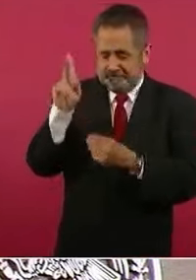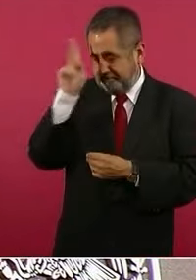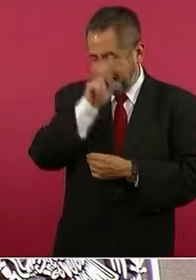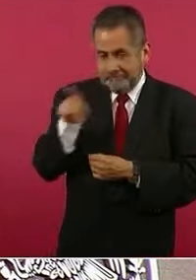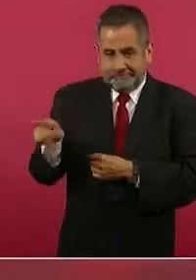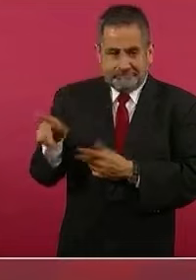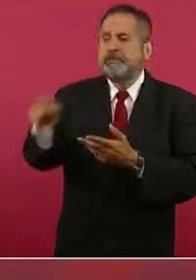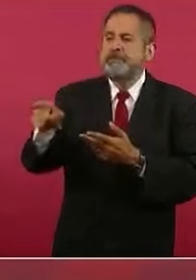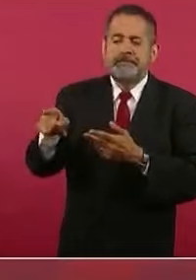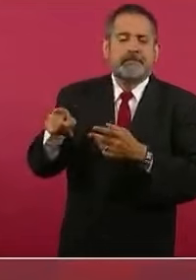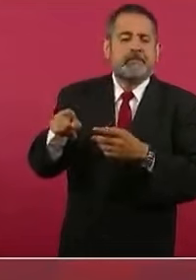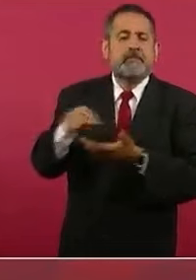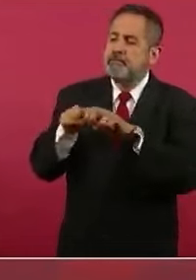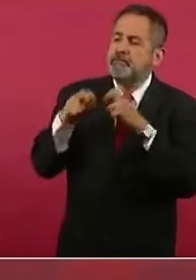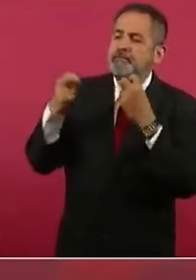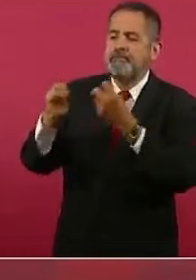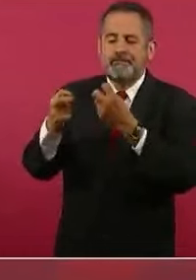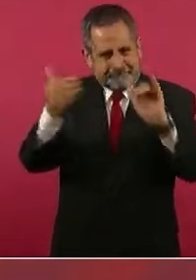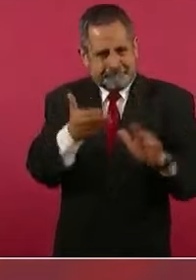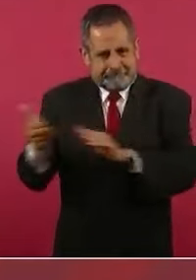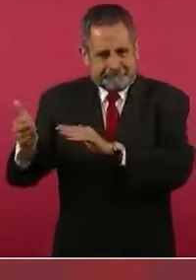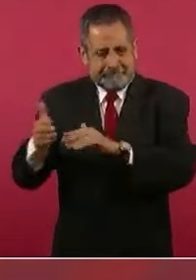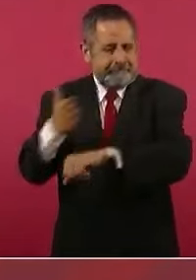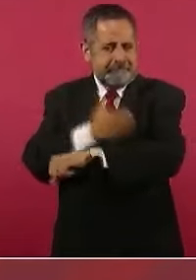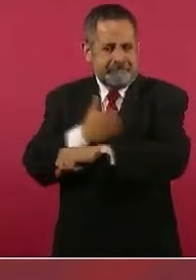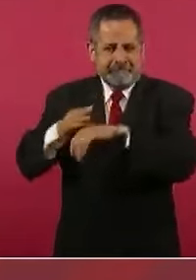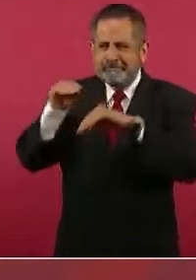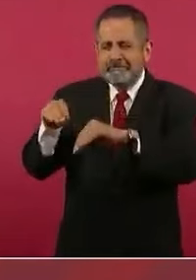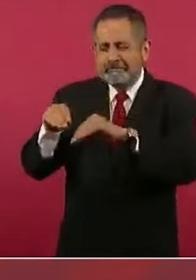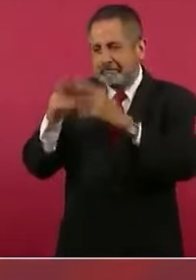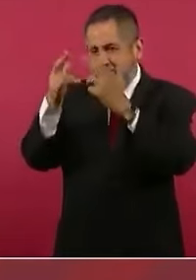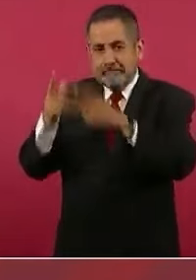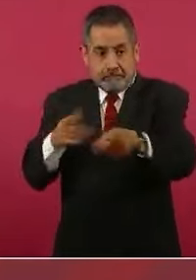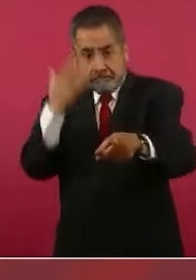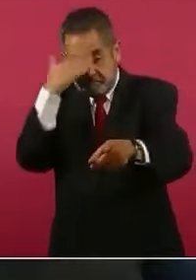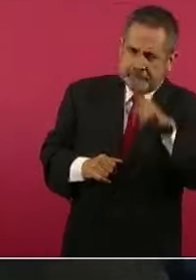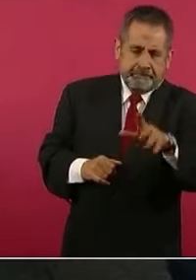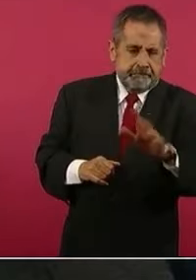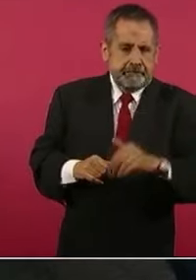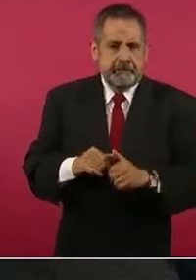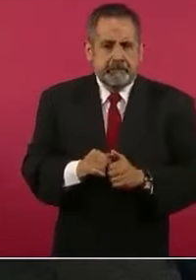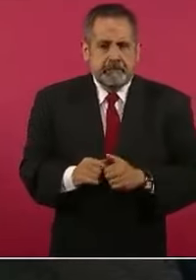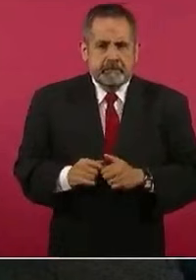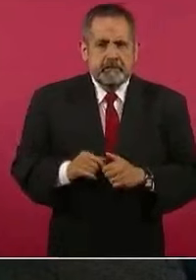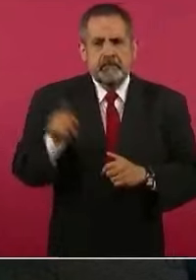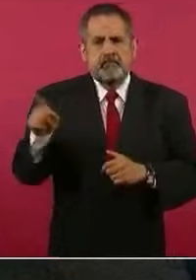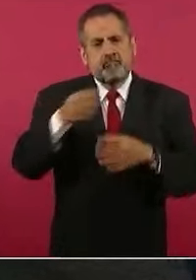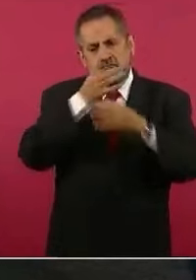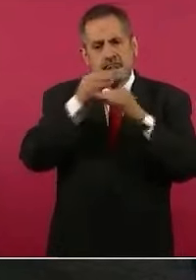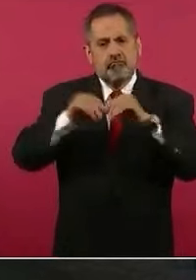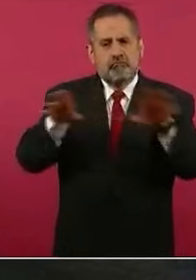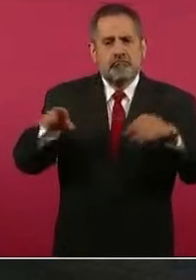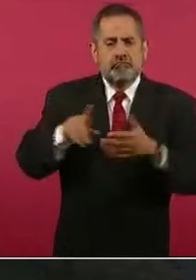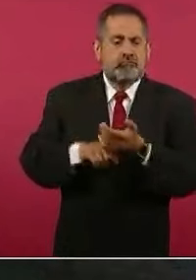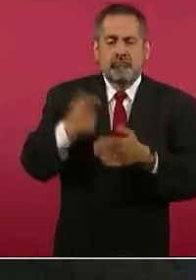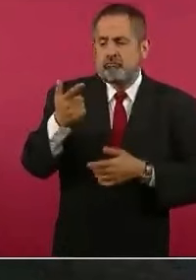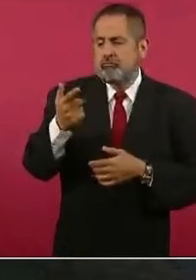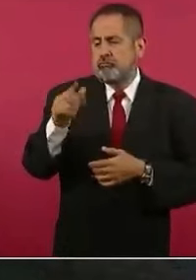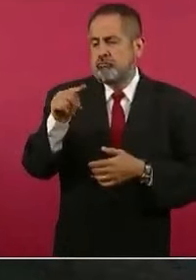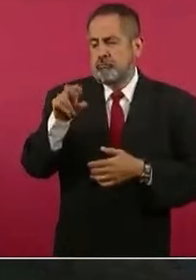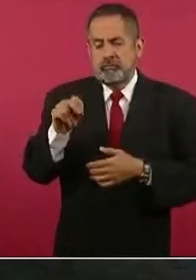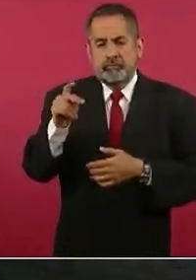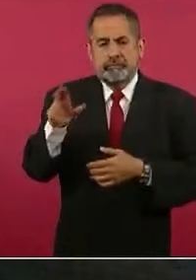una plaza de toros, no sé si lo supiste. Sí, claro que sí. Hubo un mensaje de Gustavo Petro de